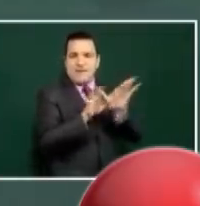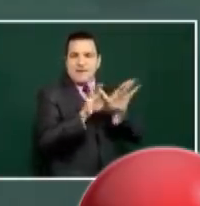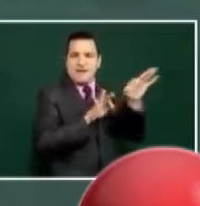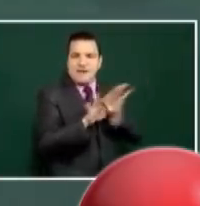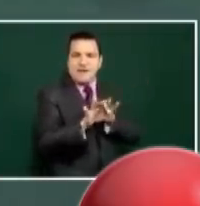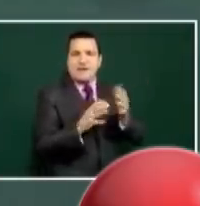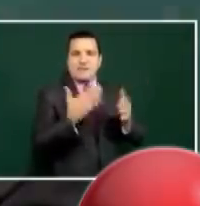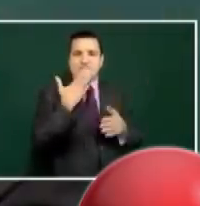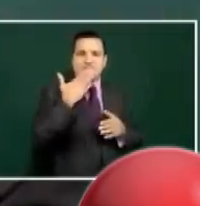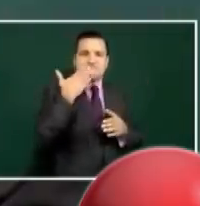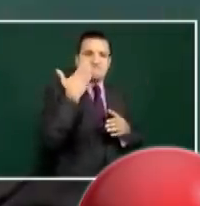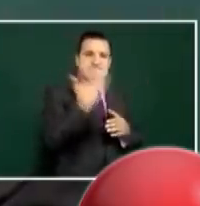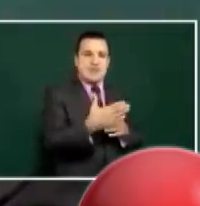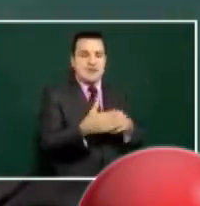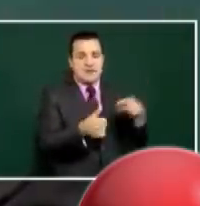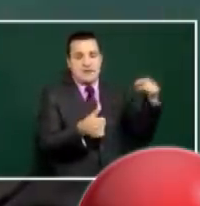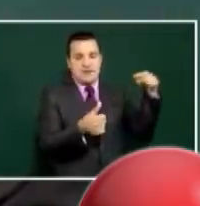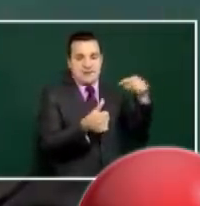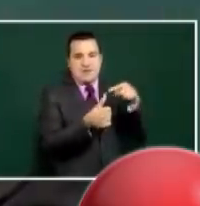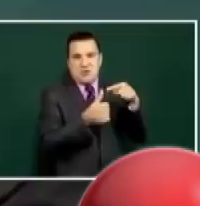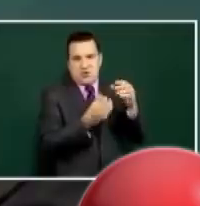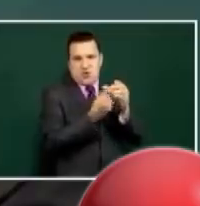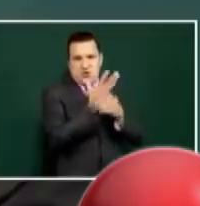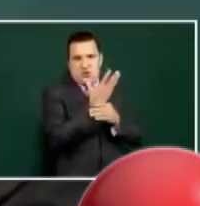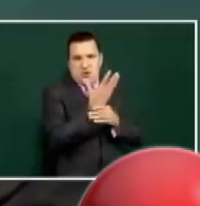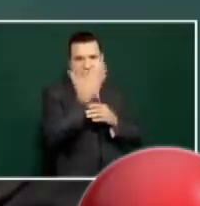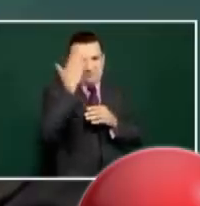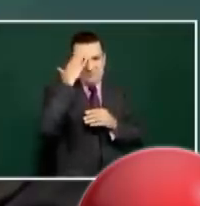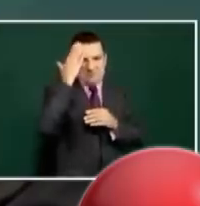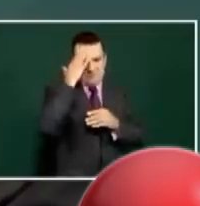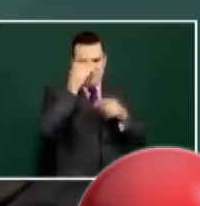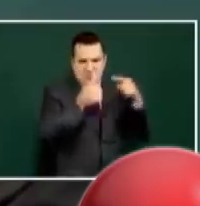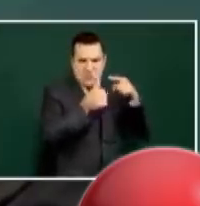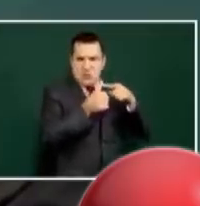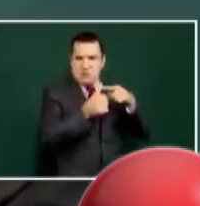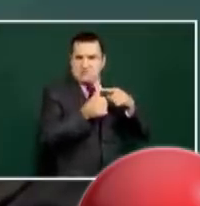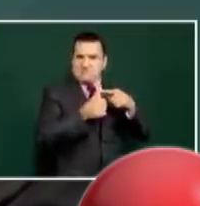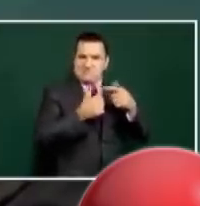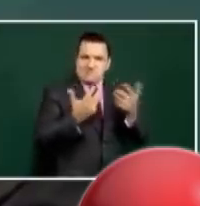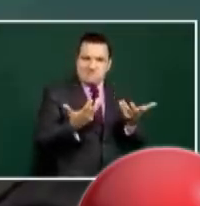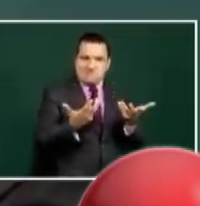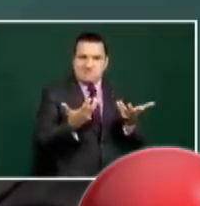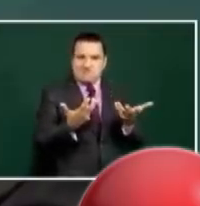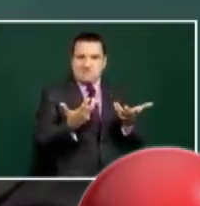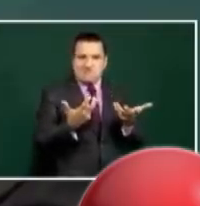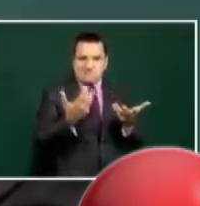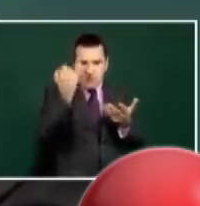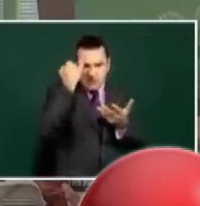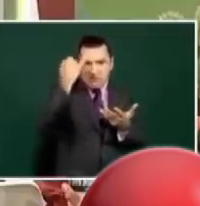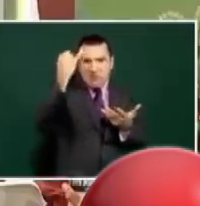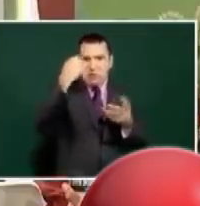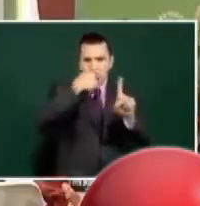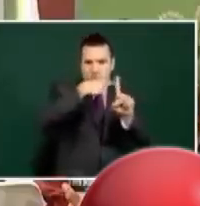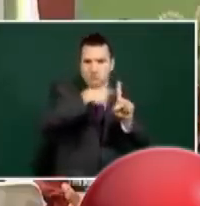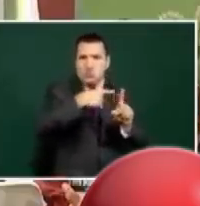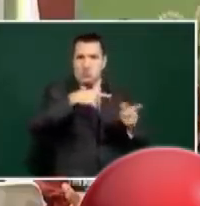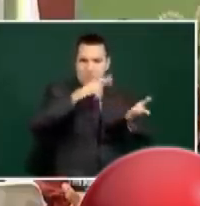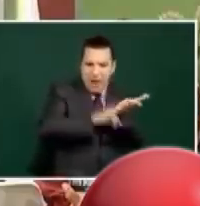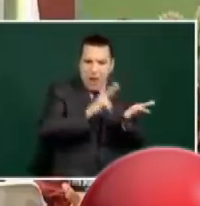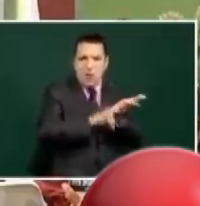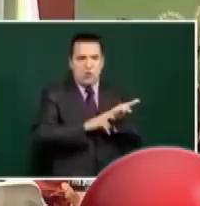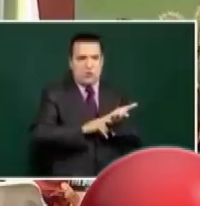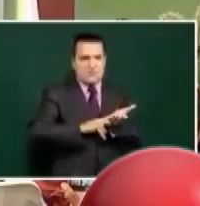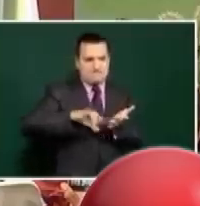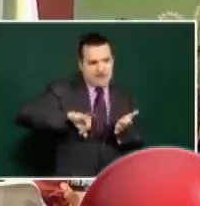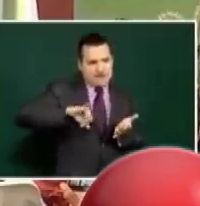que tenga convicciones y que le importe la situación